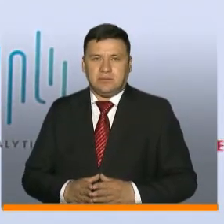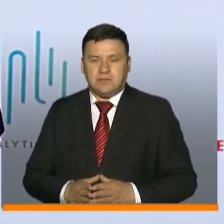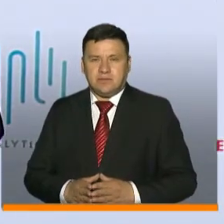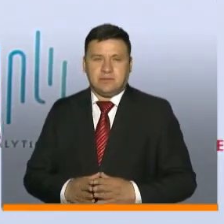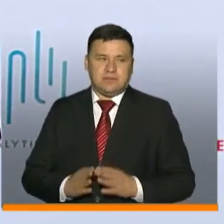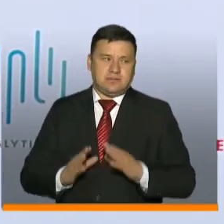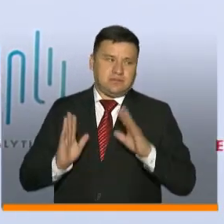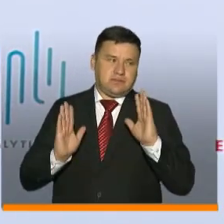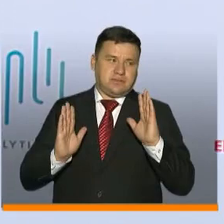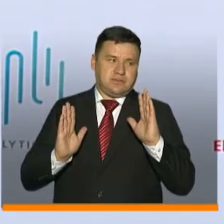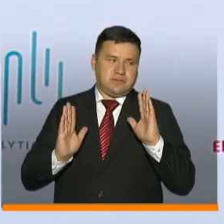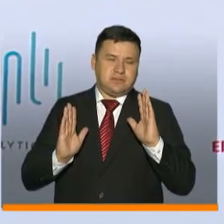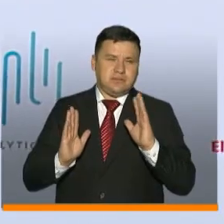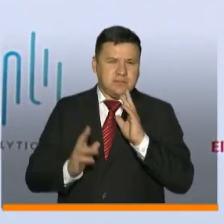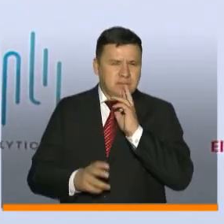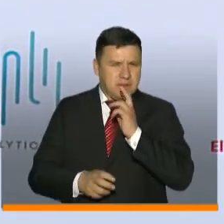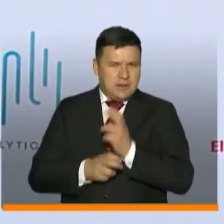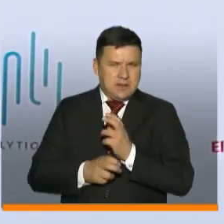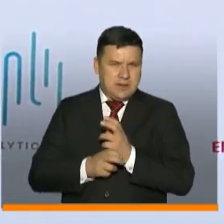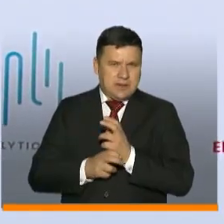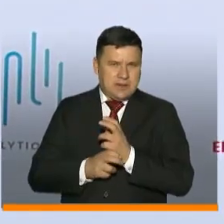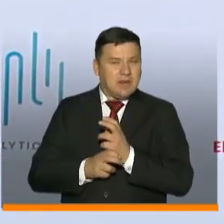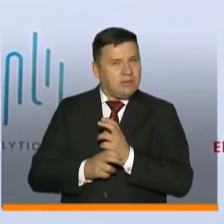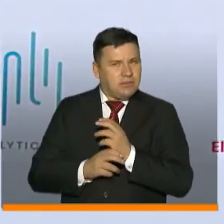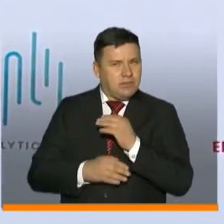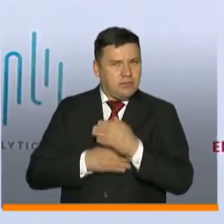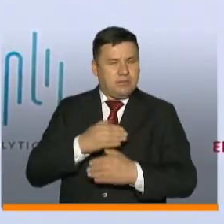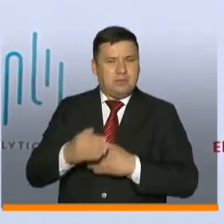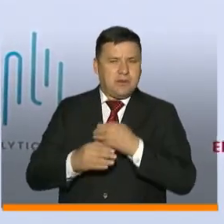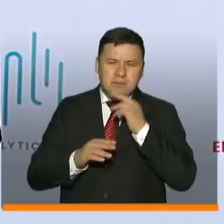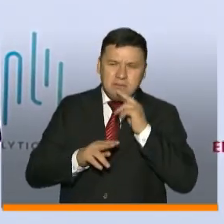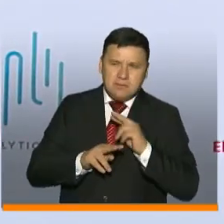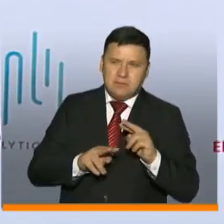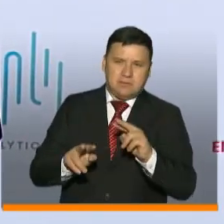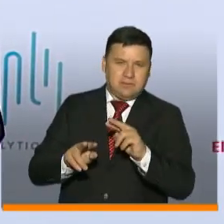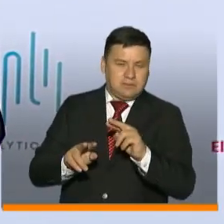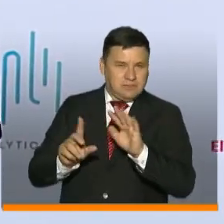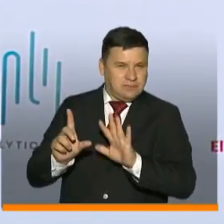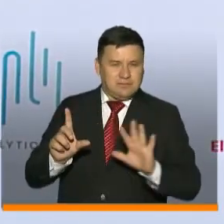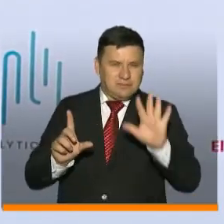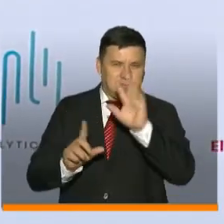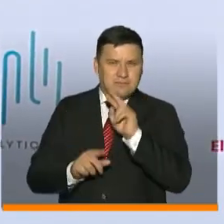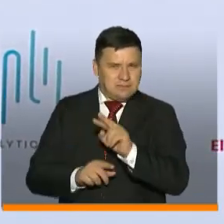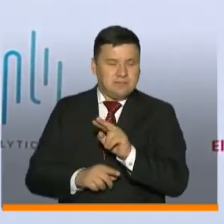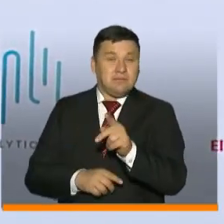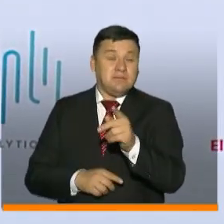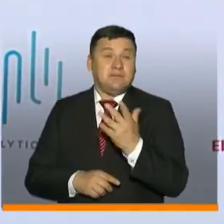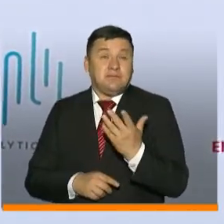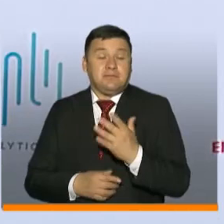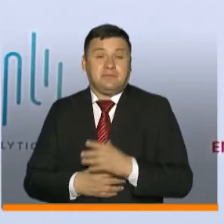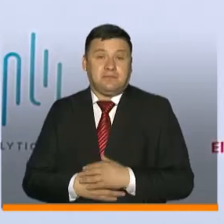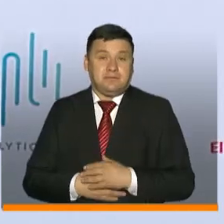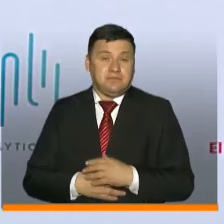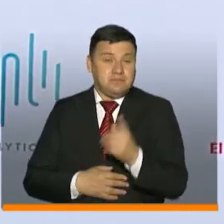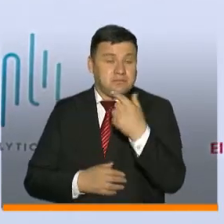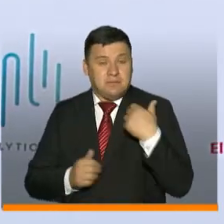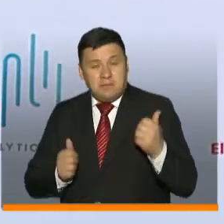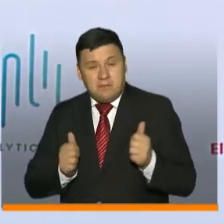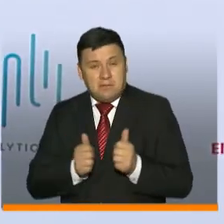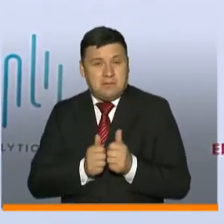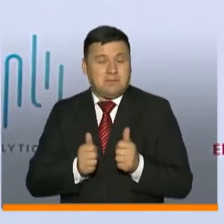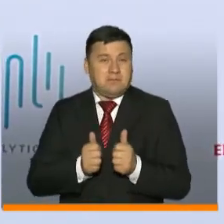Creo que es difícil ver más coherencia de un proceso como lo que acabamos de ver. Para los que nos han